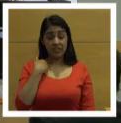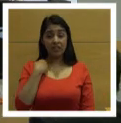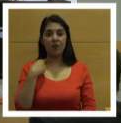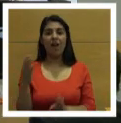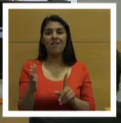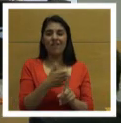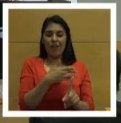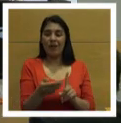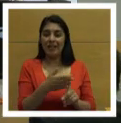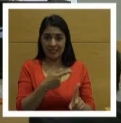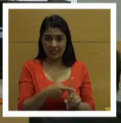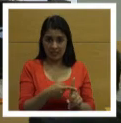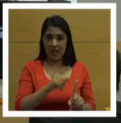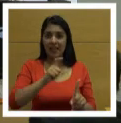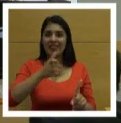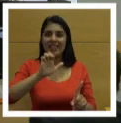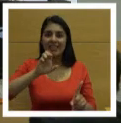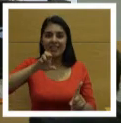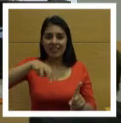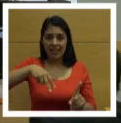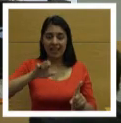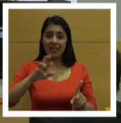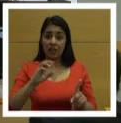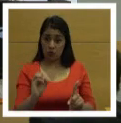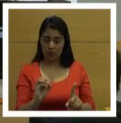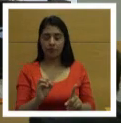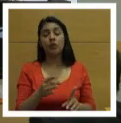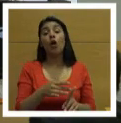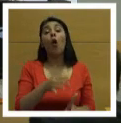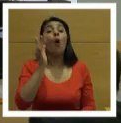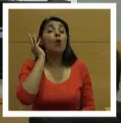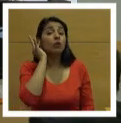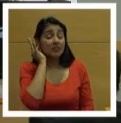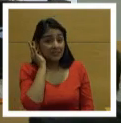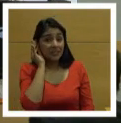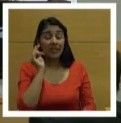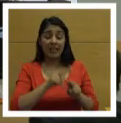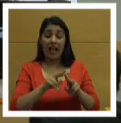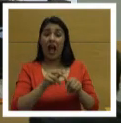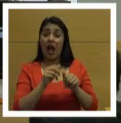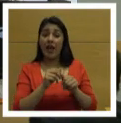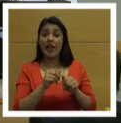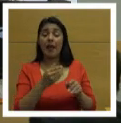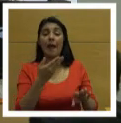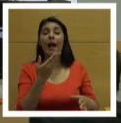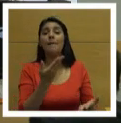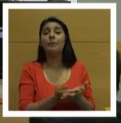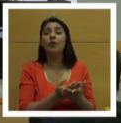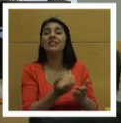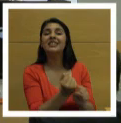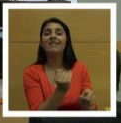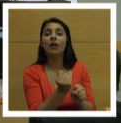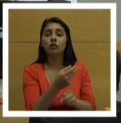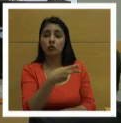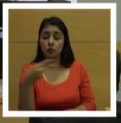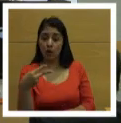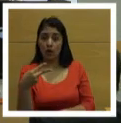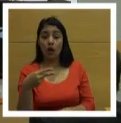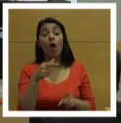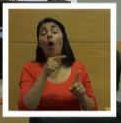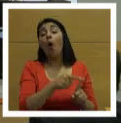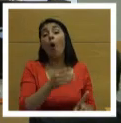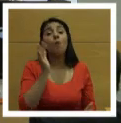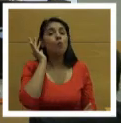género, en niñas sometidas a explotación sexual, en mujeres desplazadas por conflictos